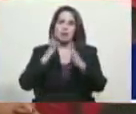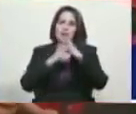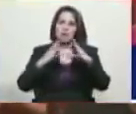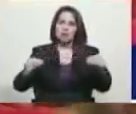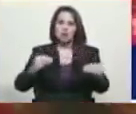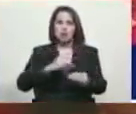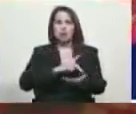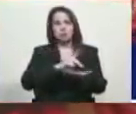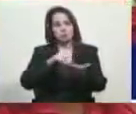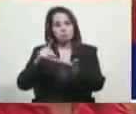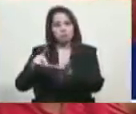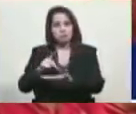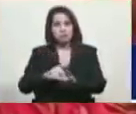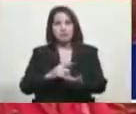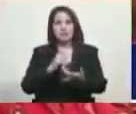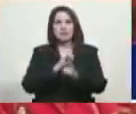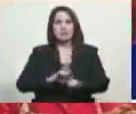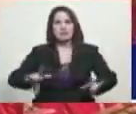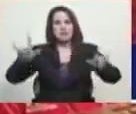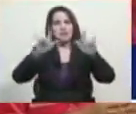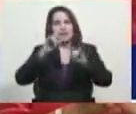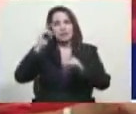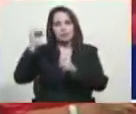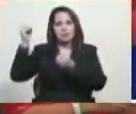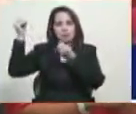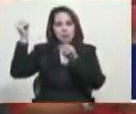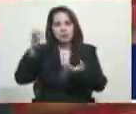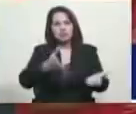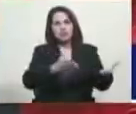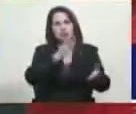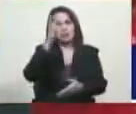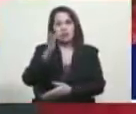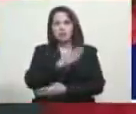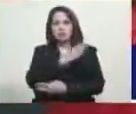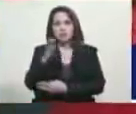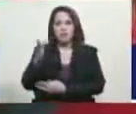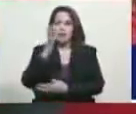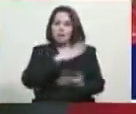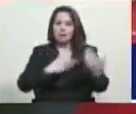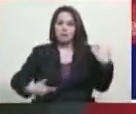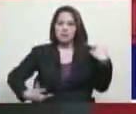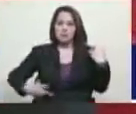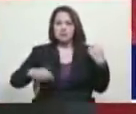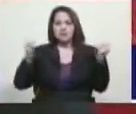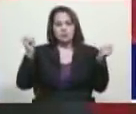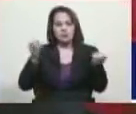están por allá. Se les quiere. Bendiciones a todos. Bendiciones, presidente.